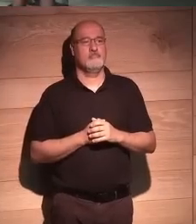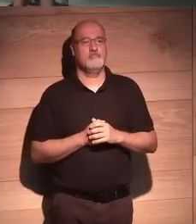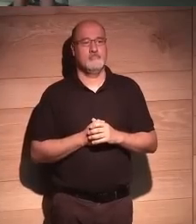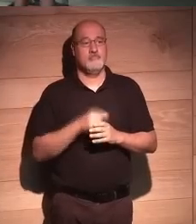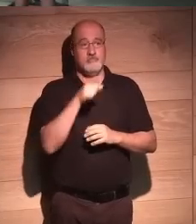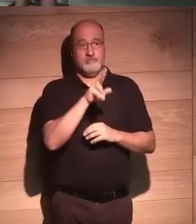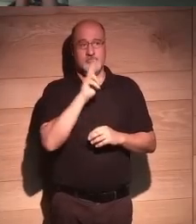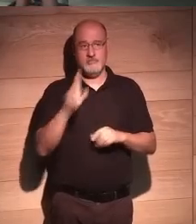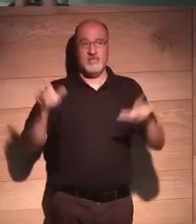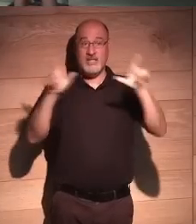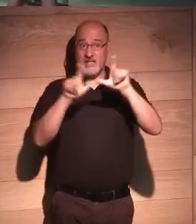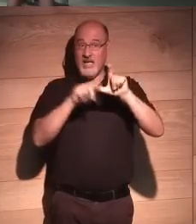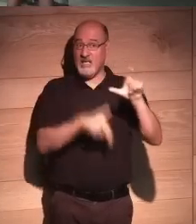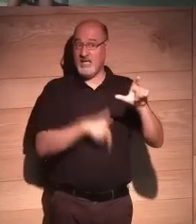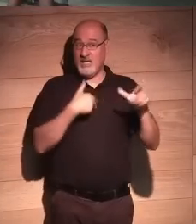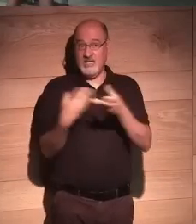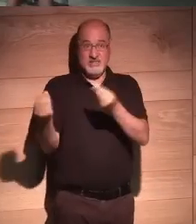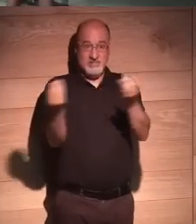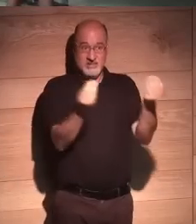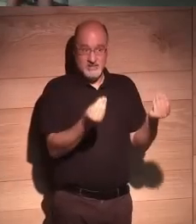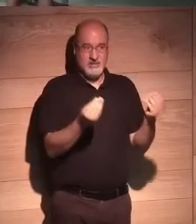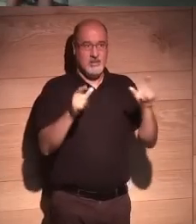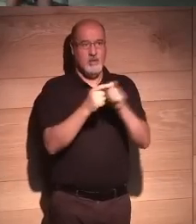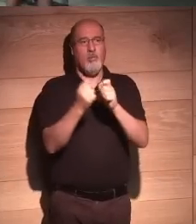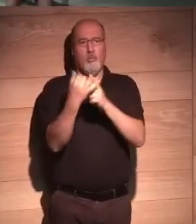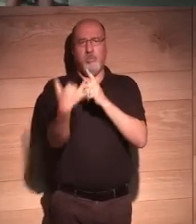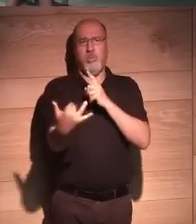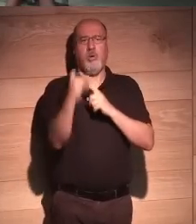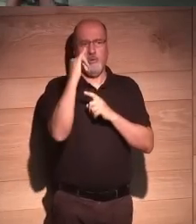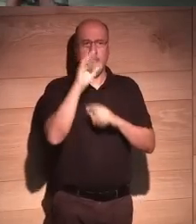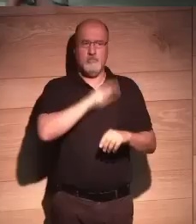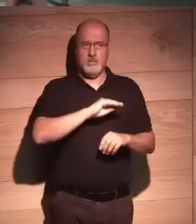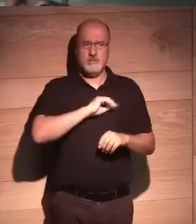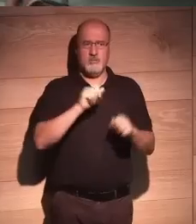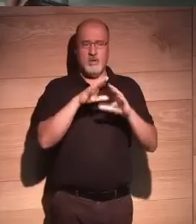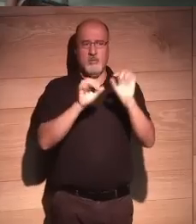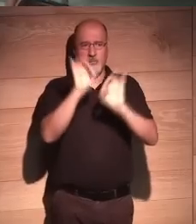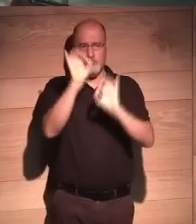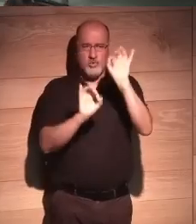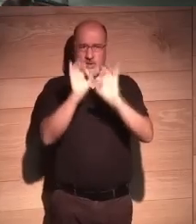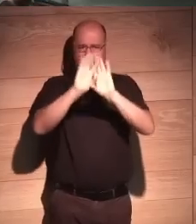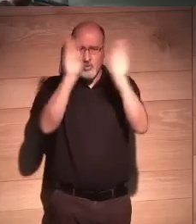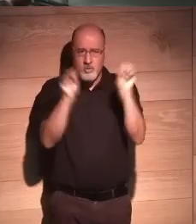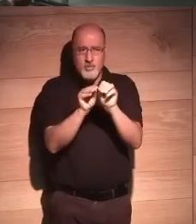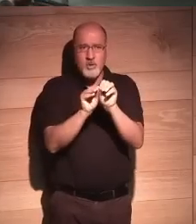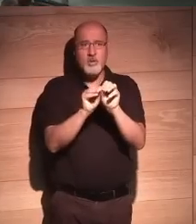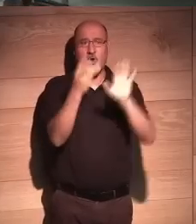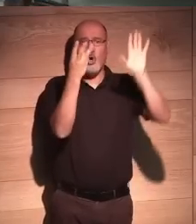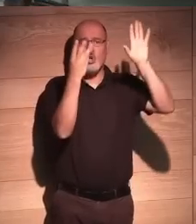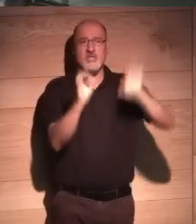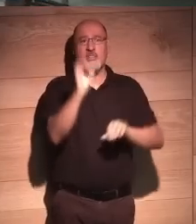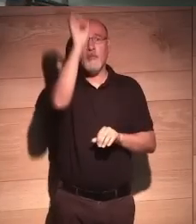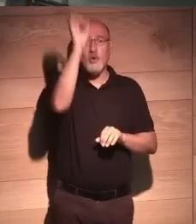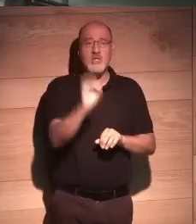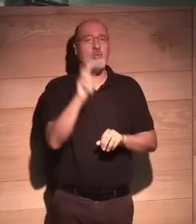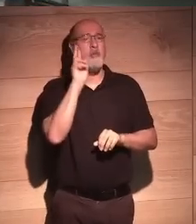La tele generalista sigue teniendo muchísimas más presencia y ahí los últimos datos apuntaban a que había un 80% de gente